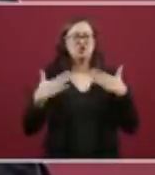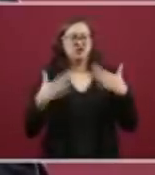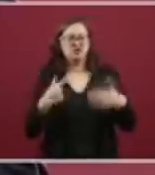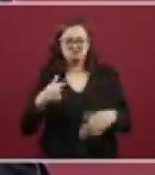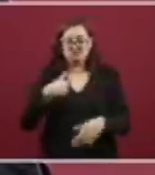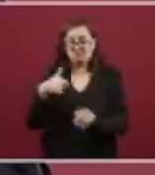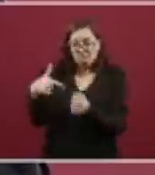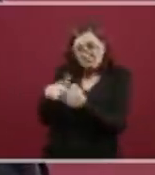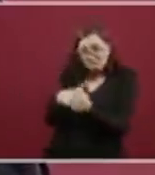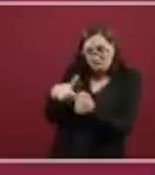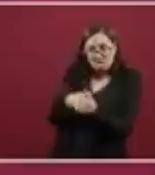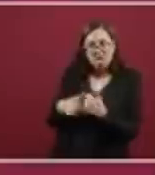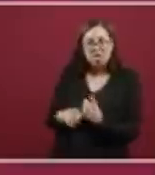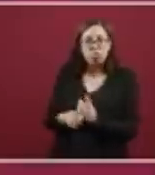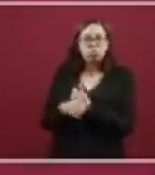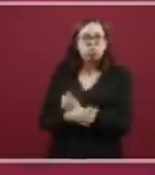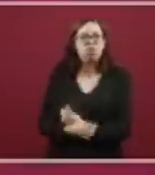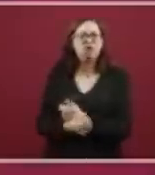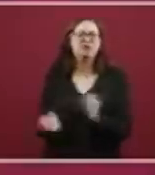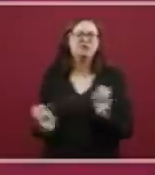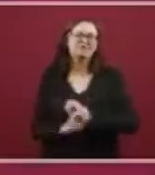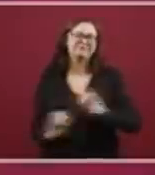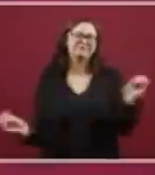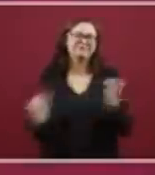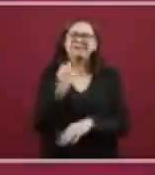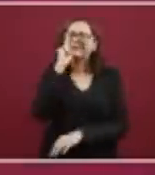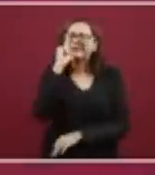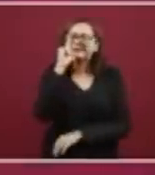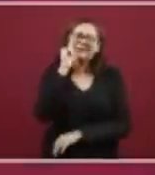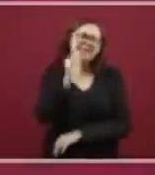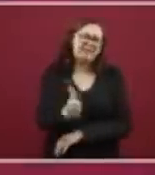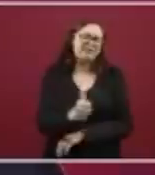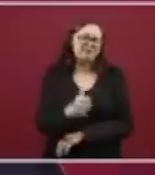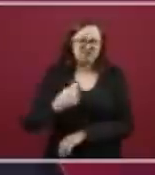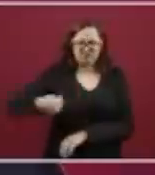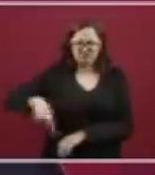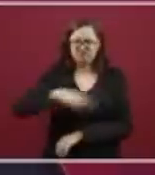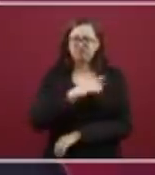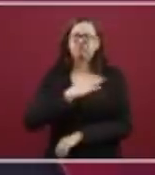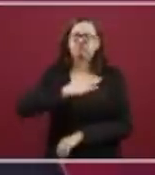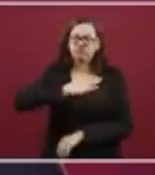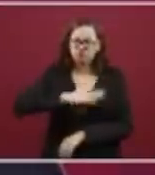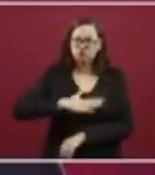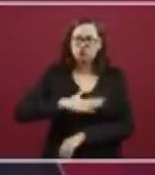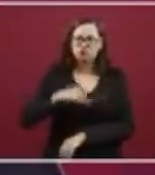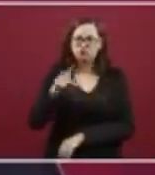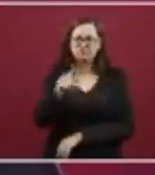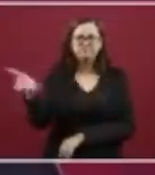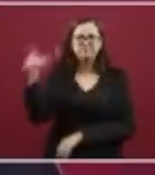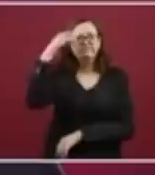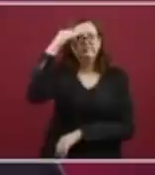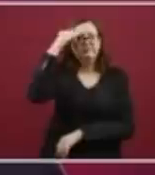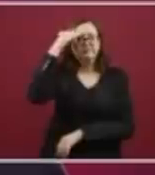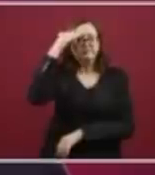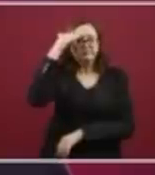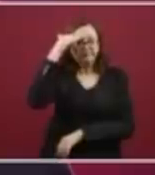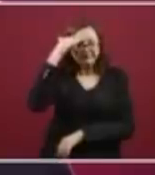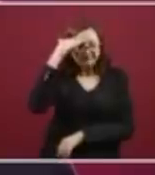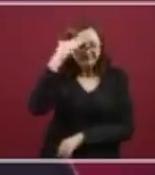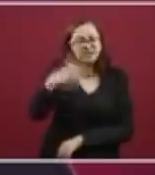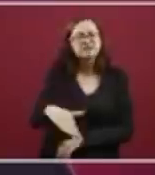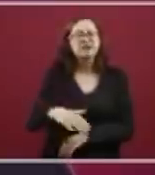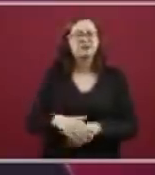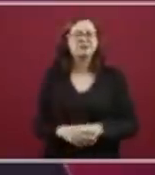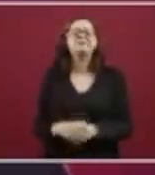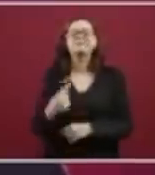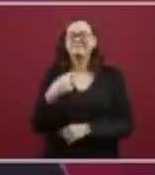vamos a cometer una injusticia. Entonces, yo tengo por eso mucha confianza de que vamos